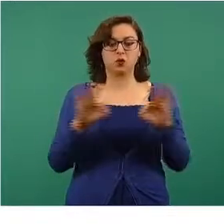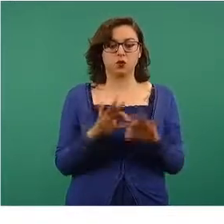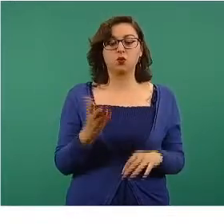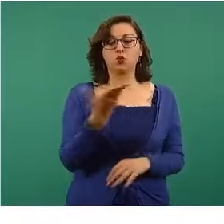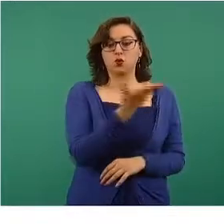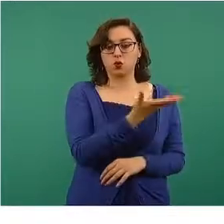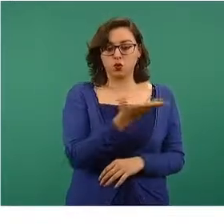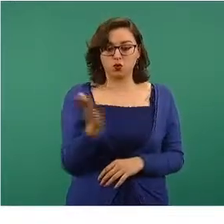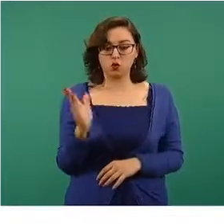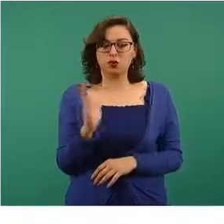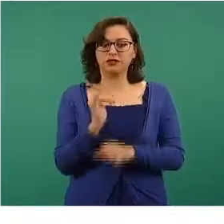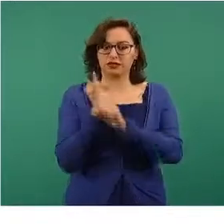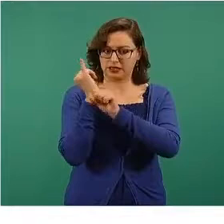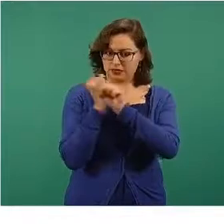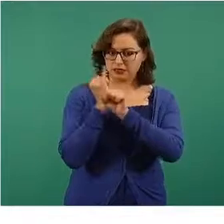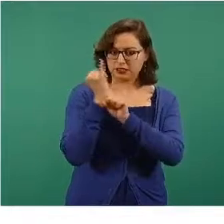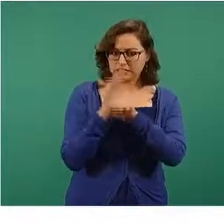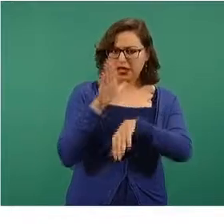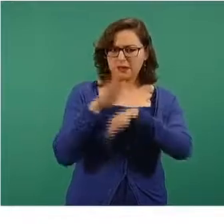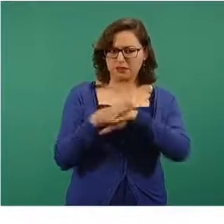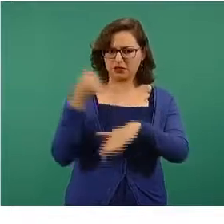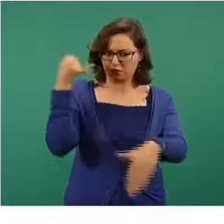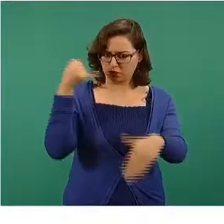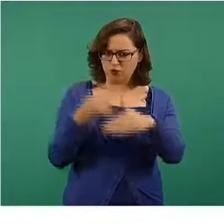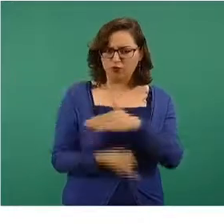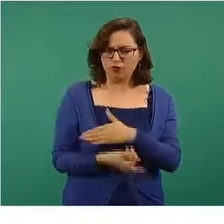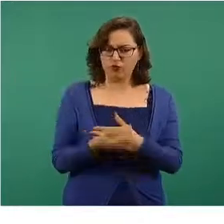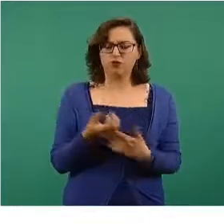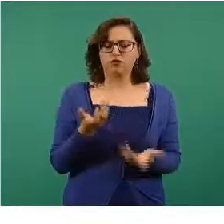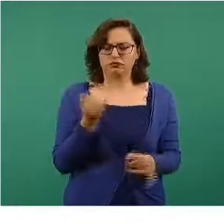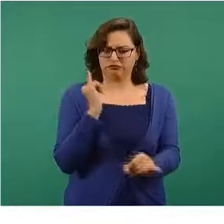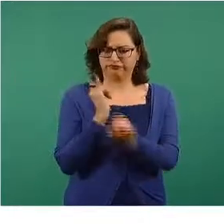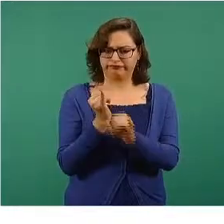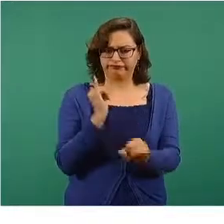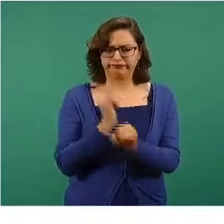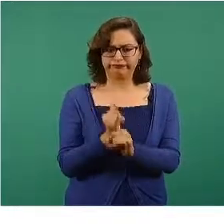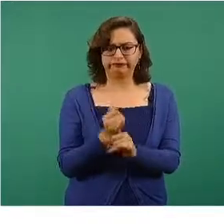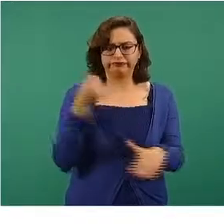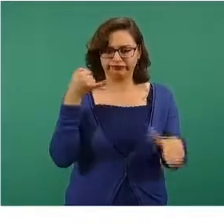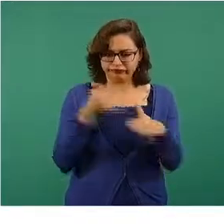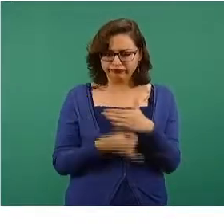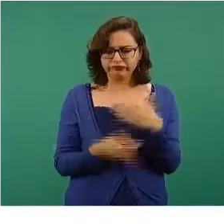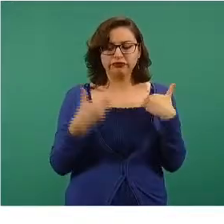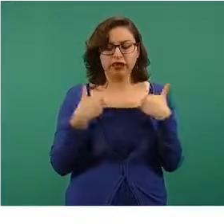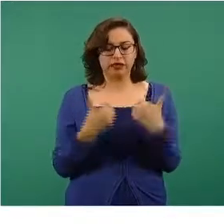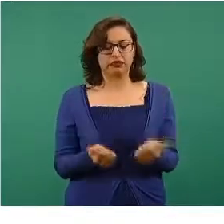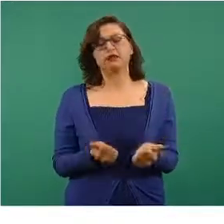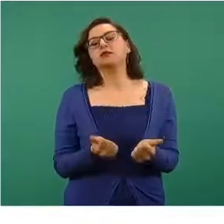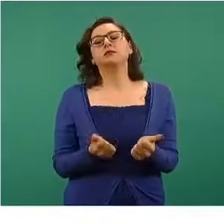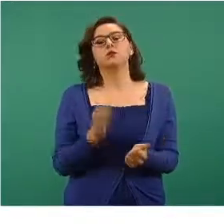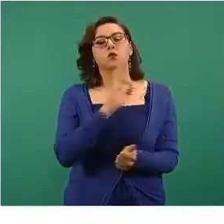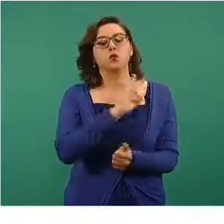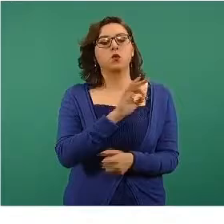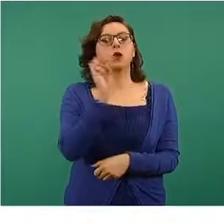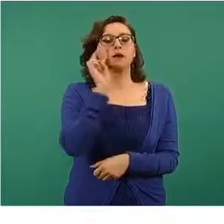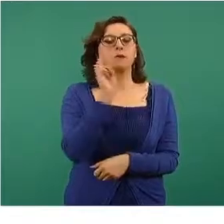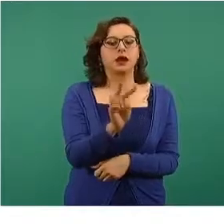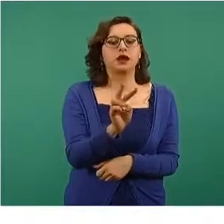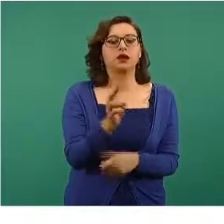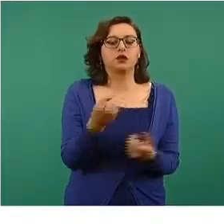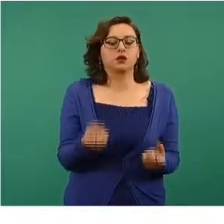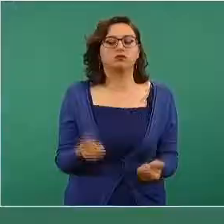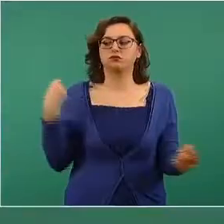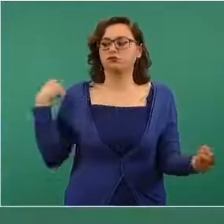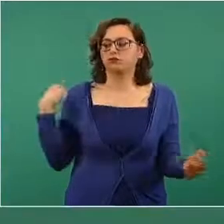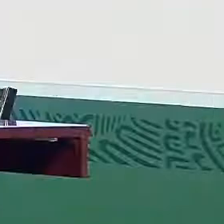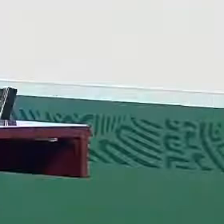personas que estén interesadas busquen, vean, jueguen con estos datos, porque es la forma de entenderlos, ¿no? Van viendo, pueden ver qué ha pasado